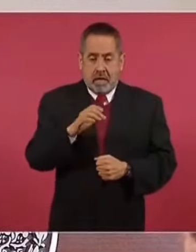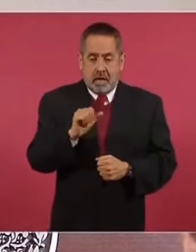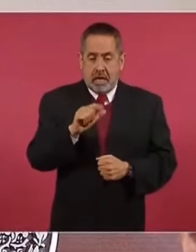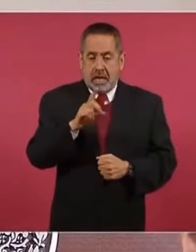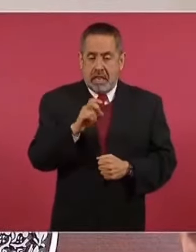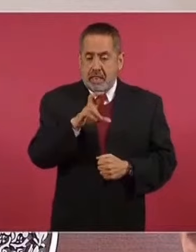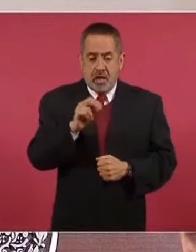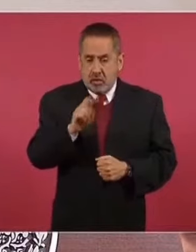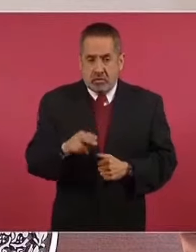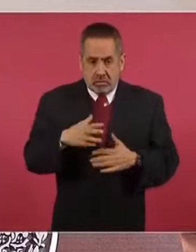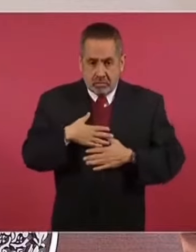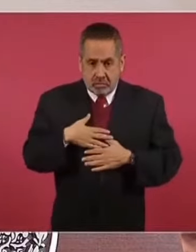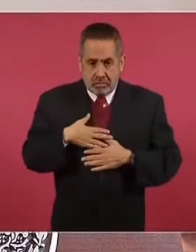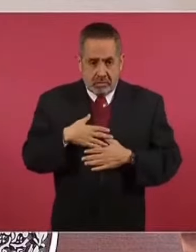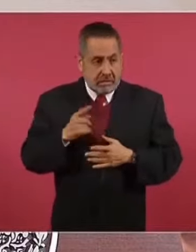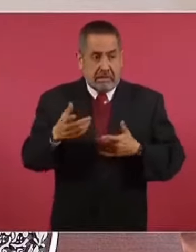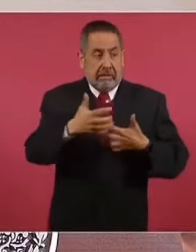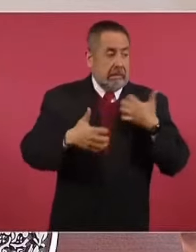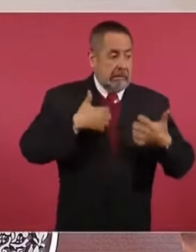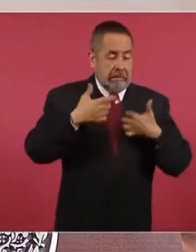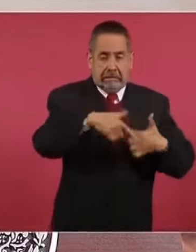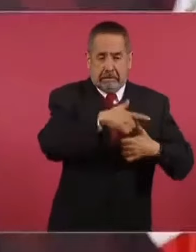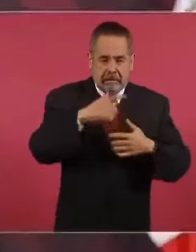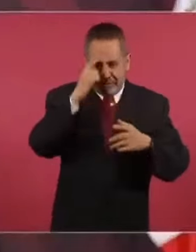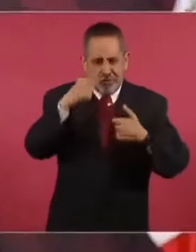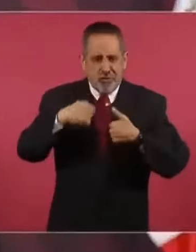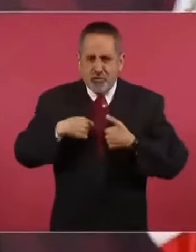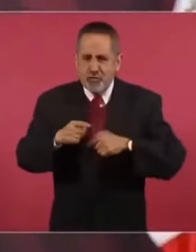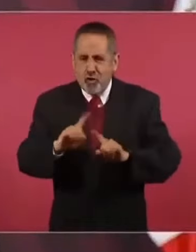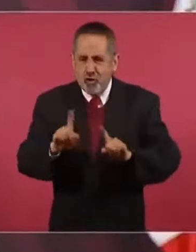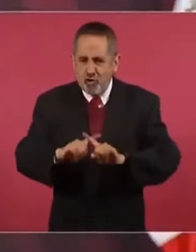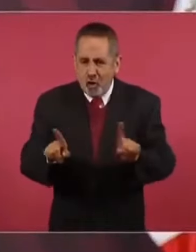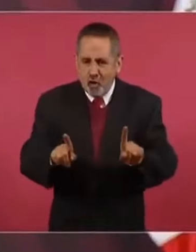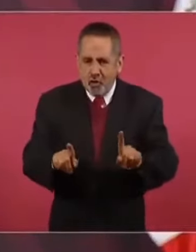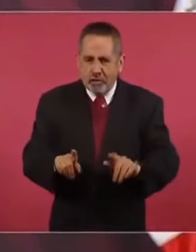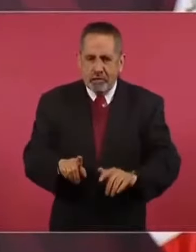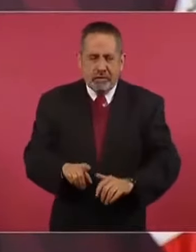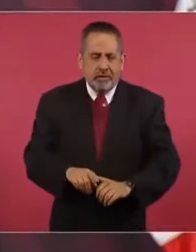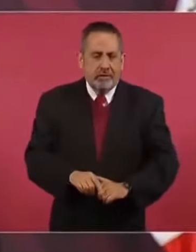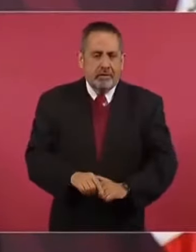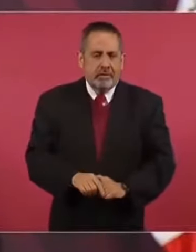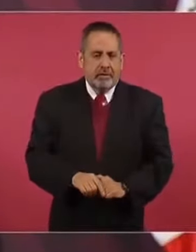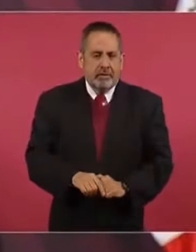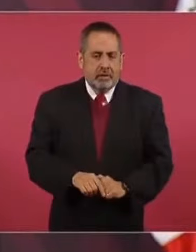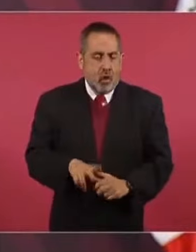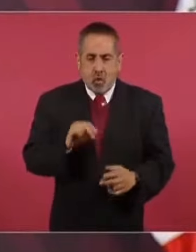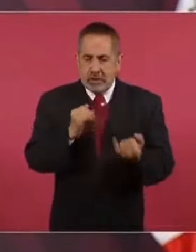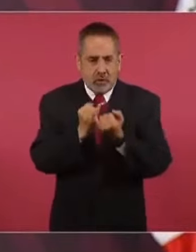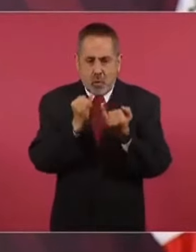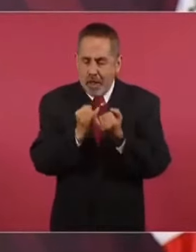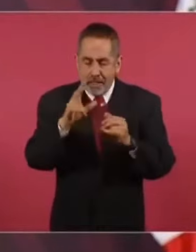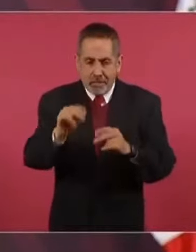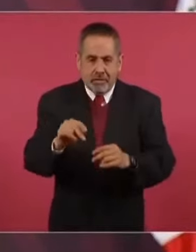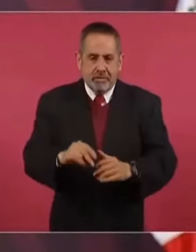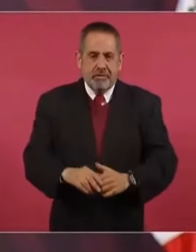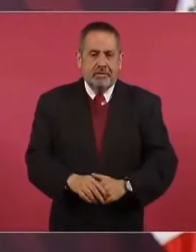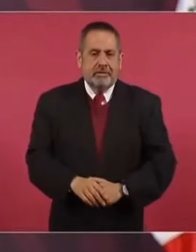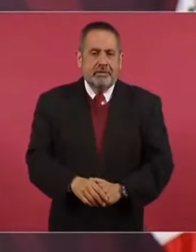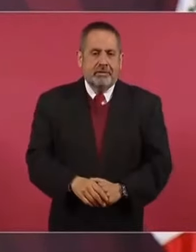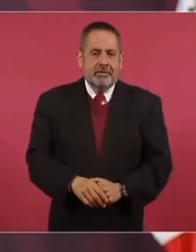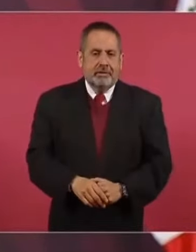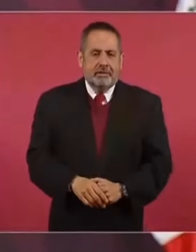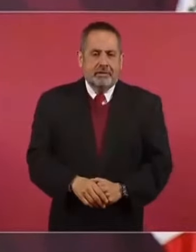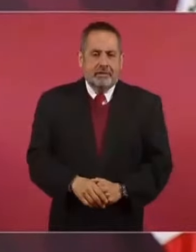Calderón, o sea, aunque se enojen los… ¿sí? No somos iguales.